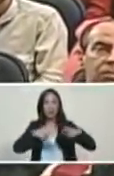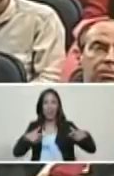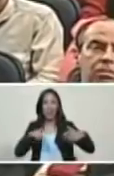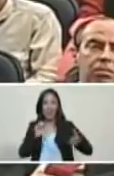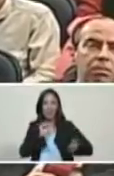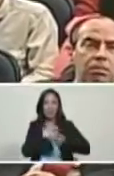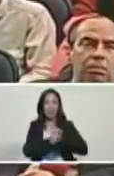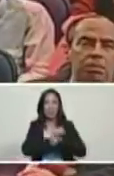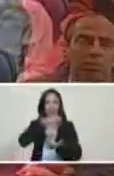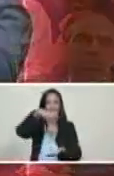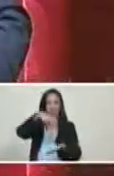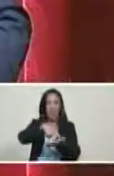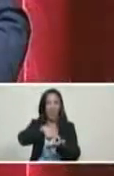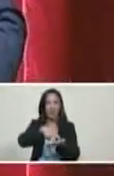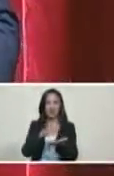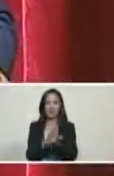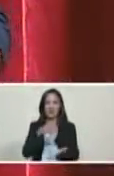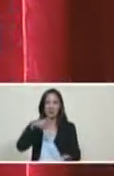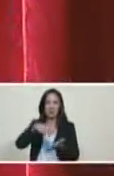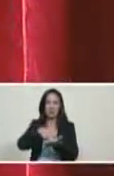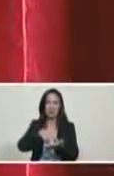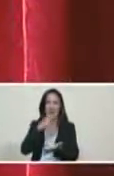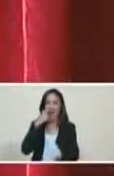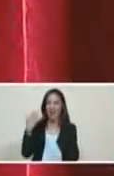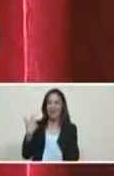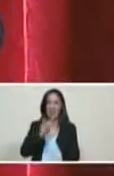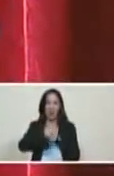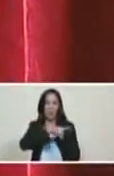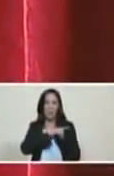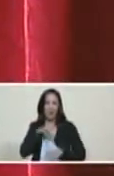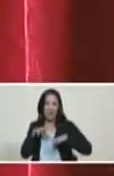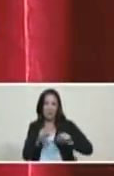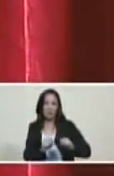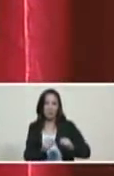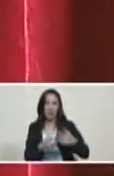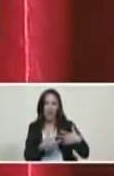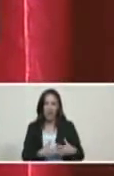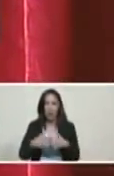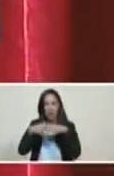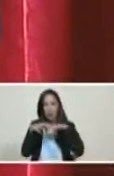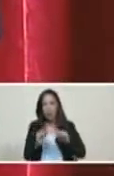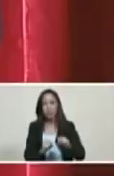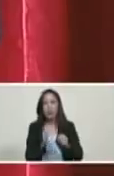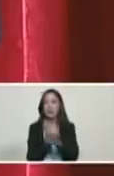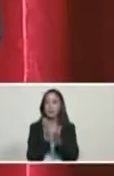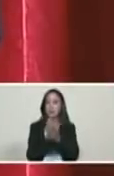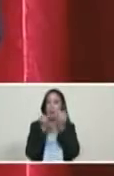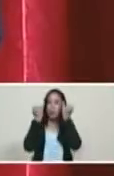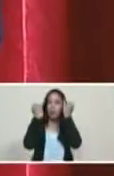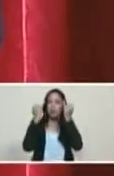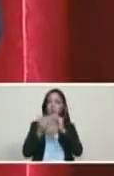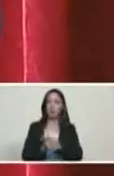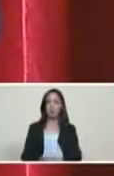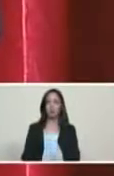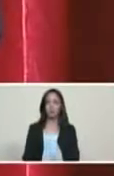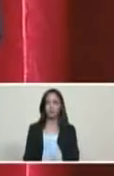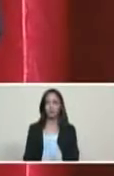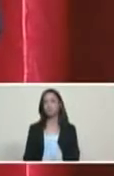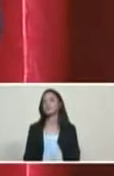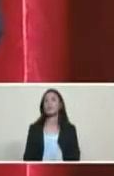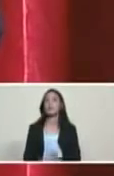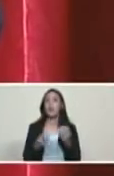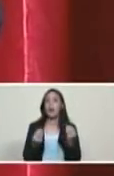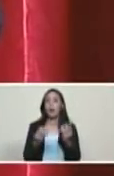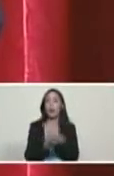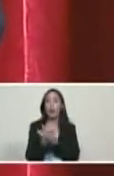del esclavismo, del colonialismo? Y siempre lo pensaron a través del instrumento,